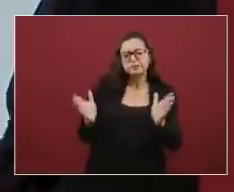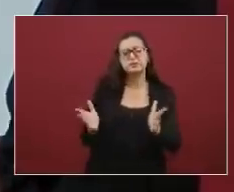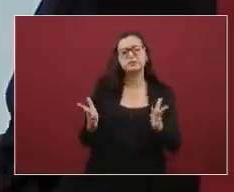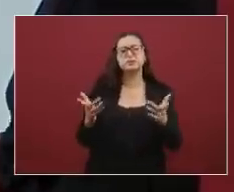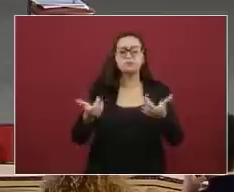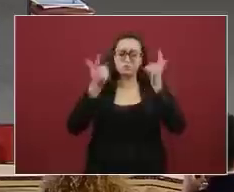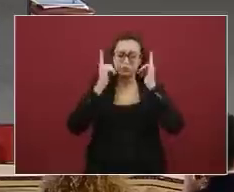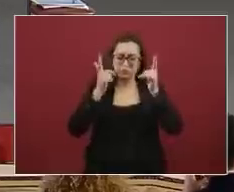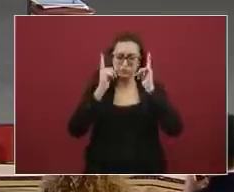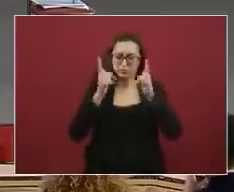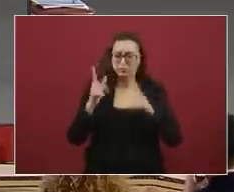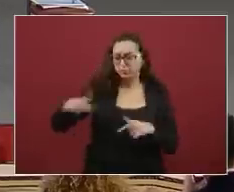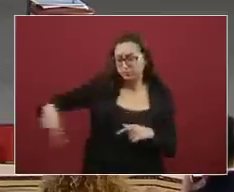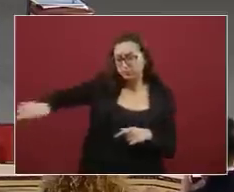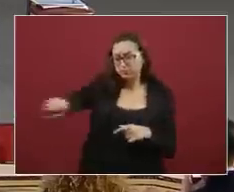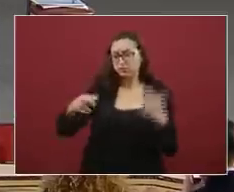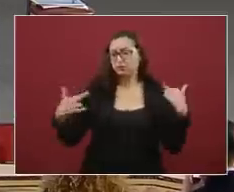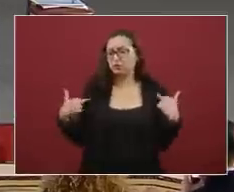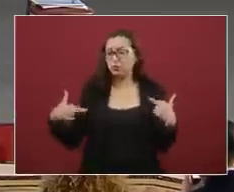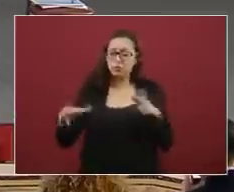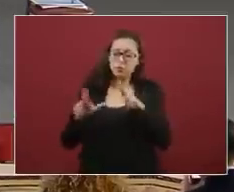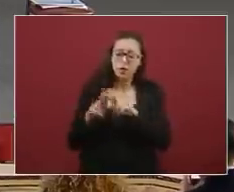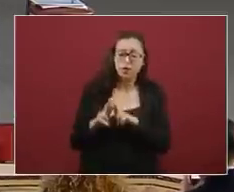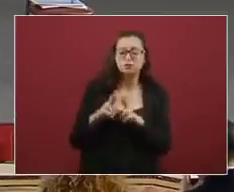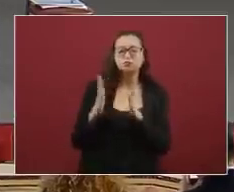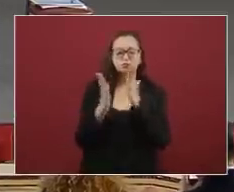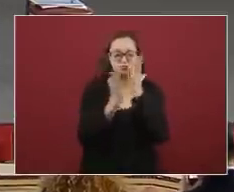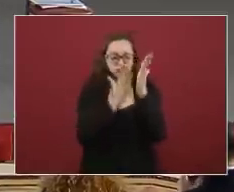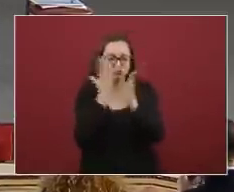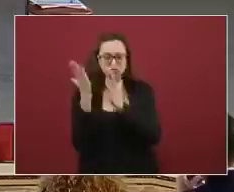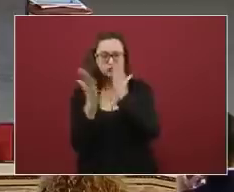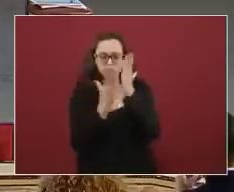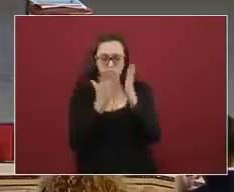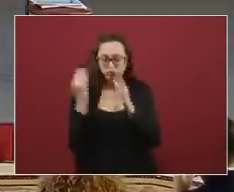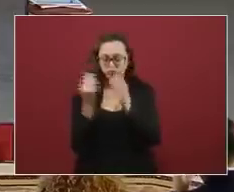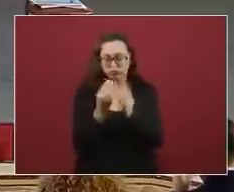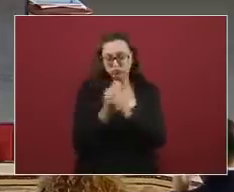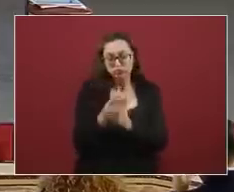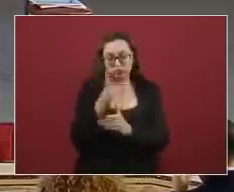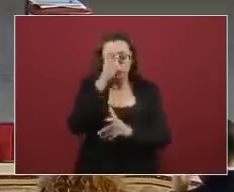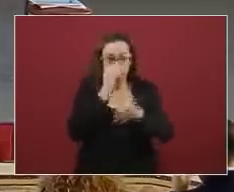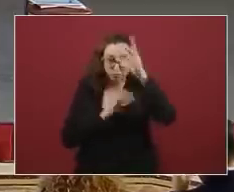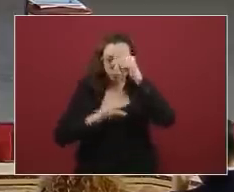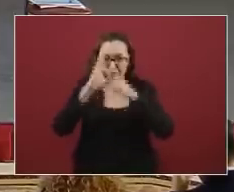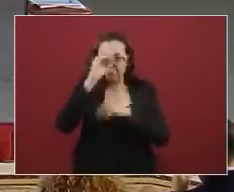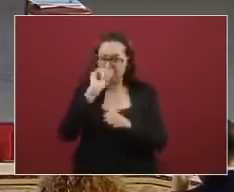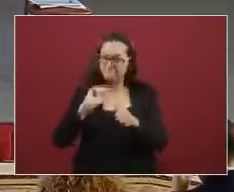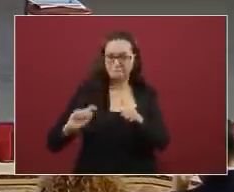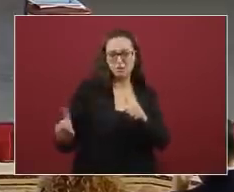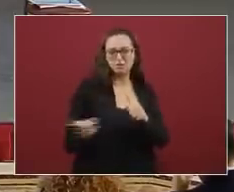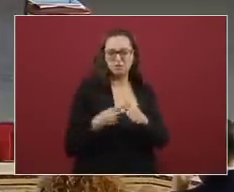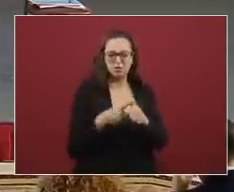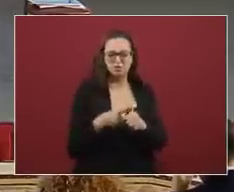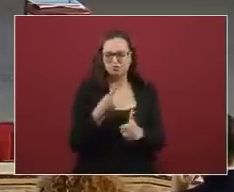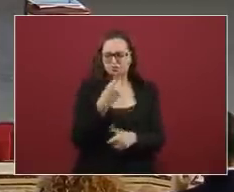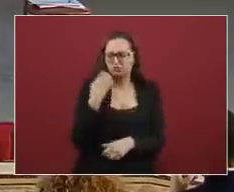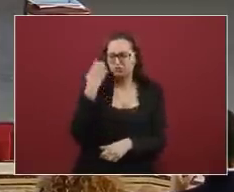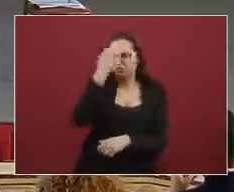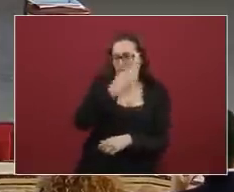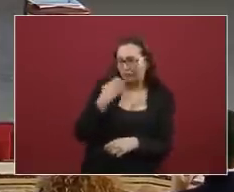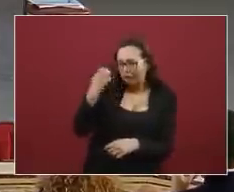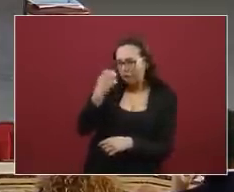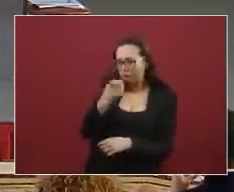capacitación, a la formación y a la actualización, en vez de a la evaluación punitiva.